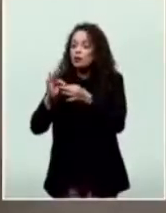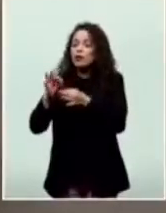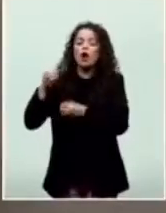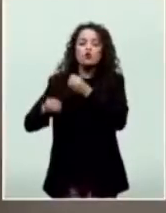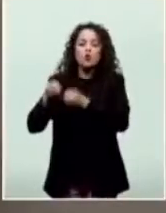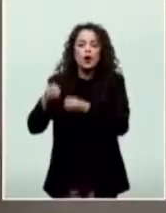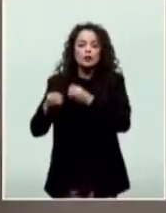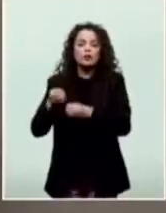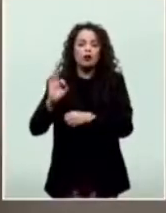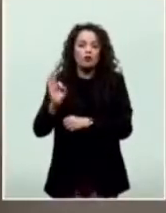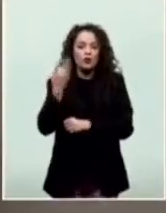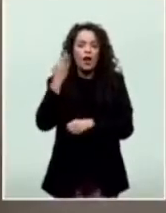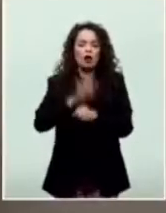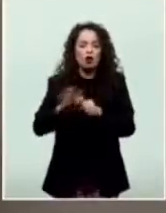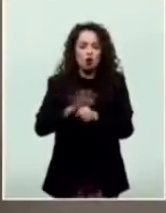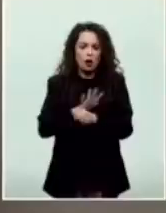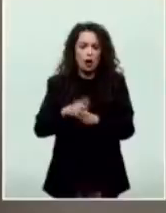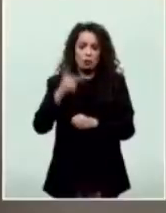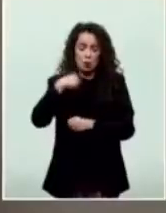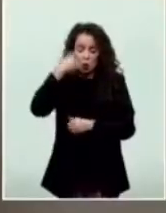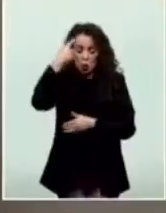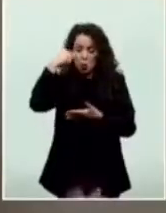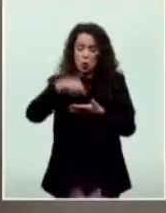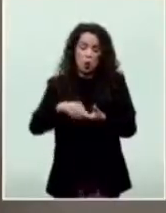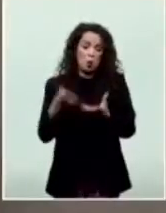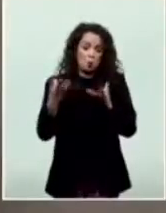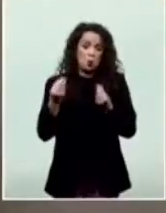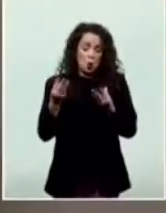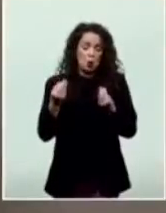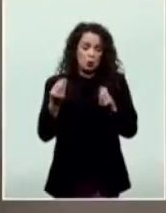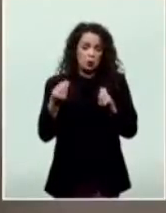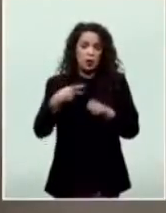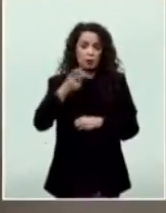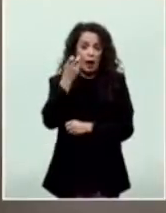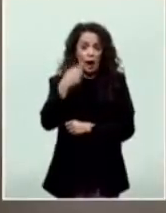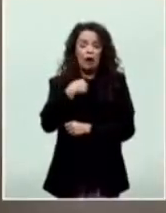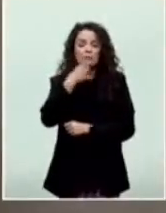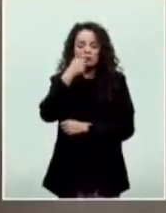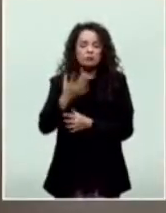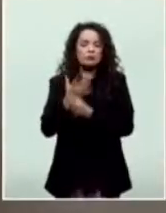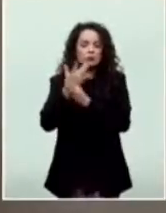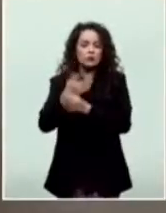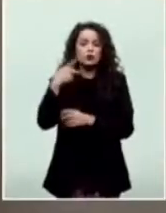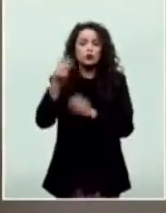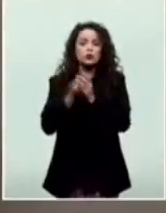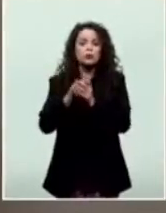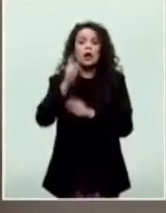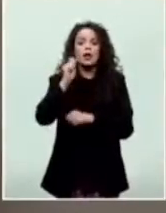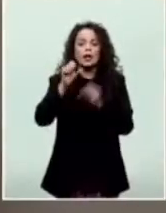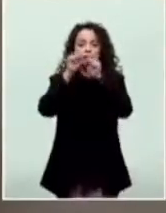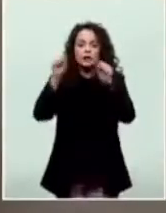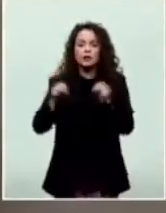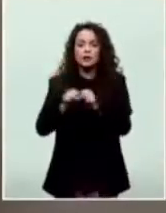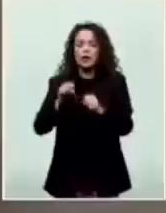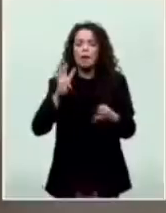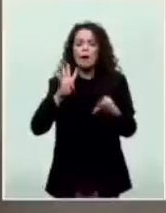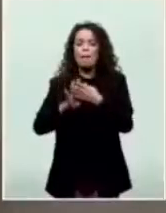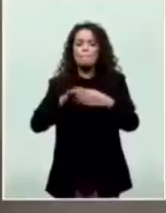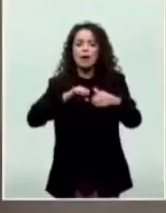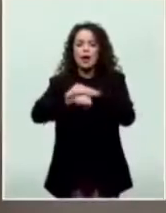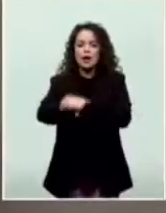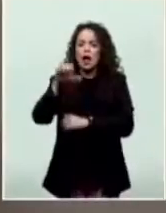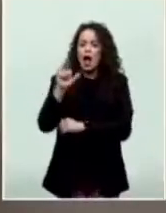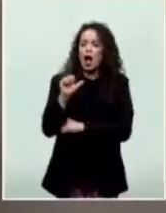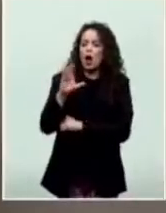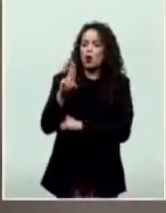deben ser un número muy importante. Simplemente le señalo que este precedente es para el sistema penal acusatorio, el que se llama nuevo